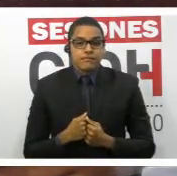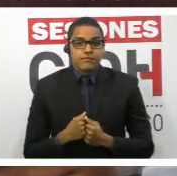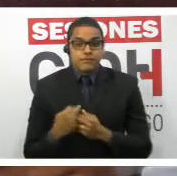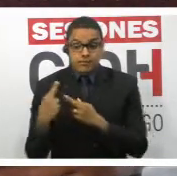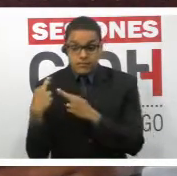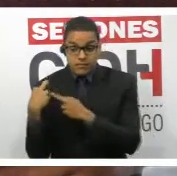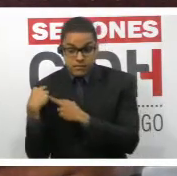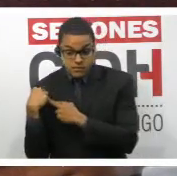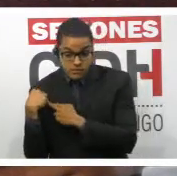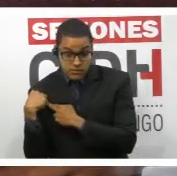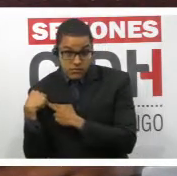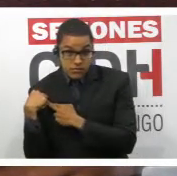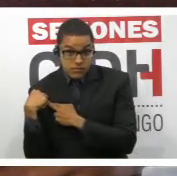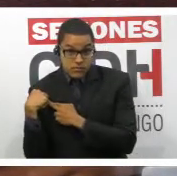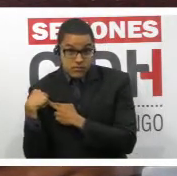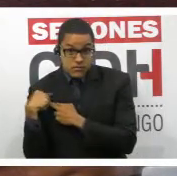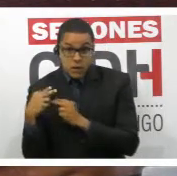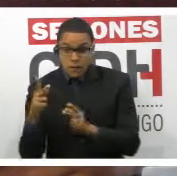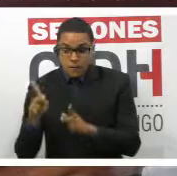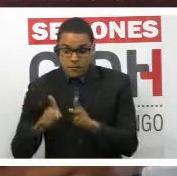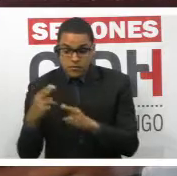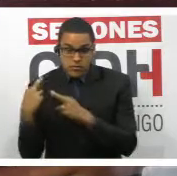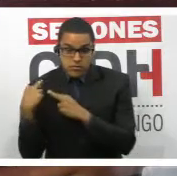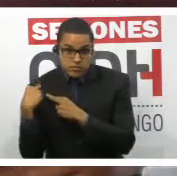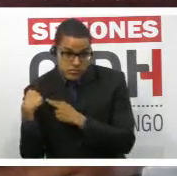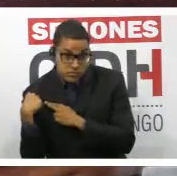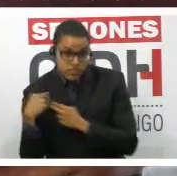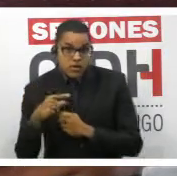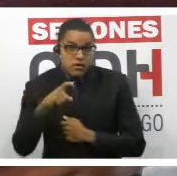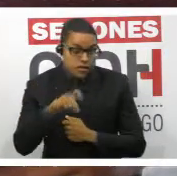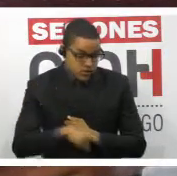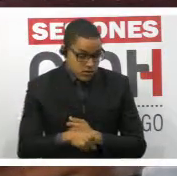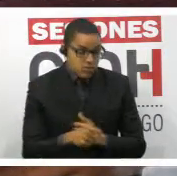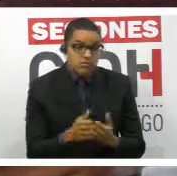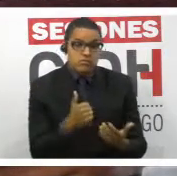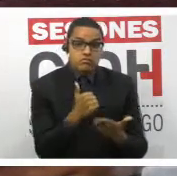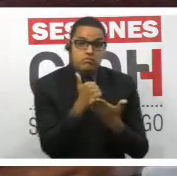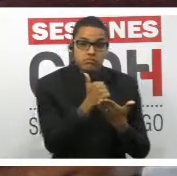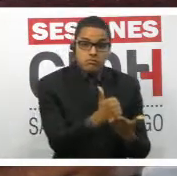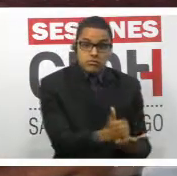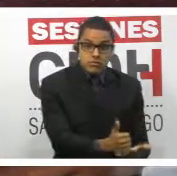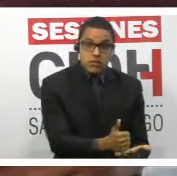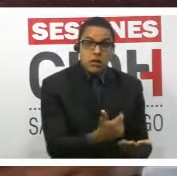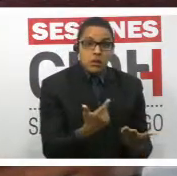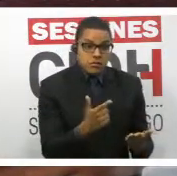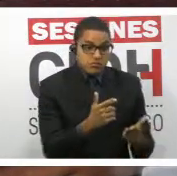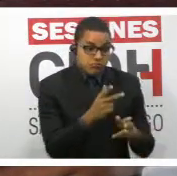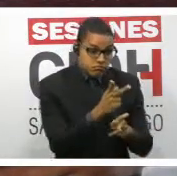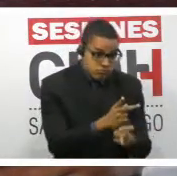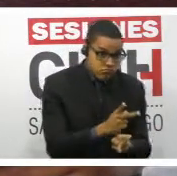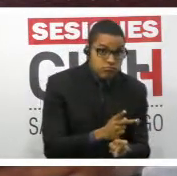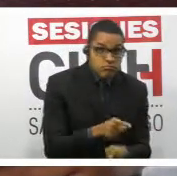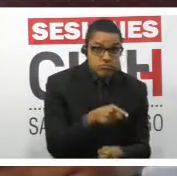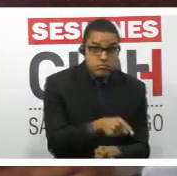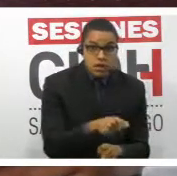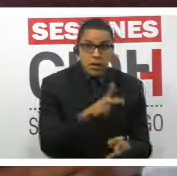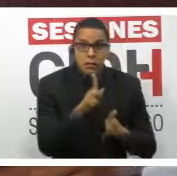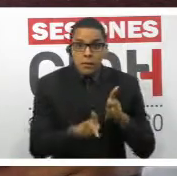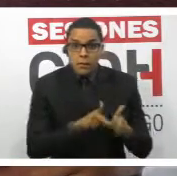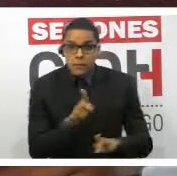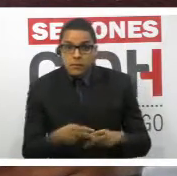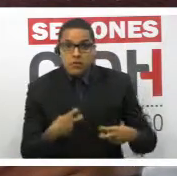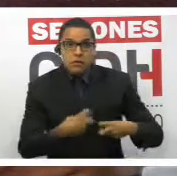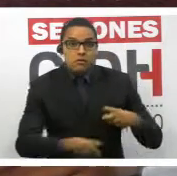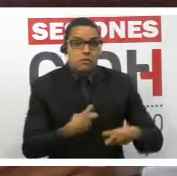con discapacidad hay internadas en violación a su derecho y la capacidad jurídica en el momento en que